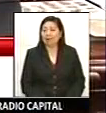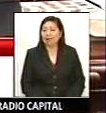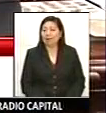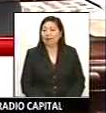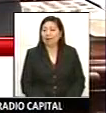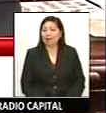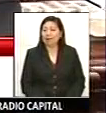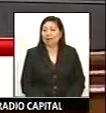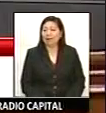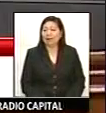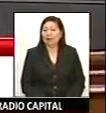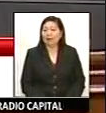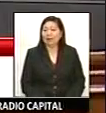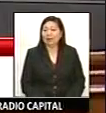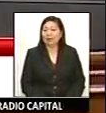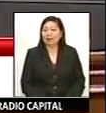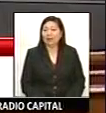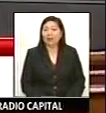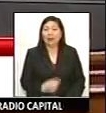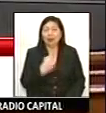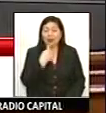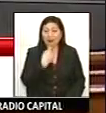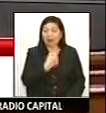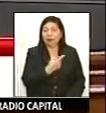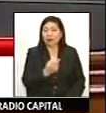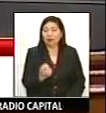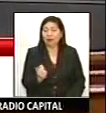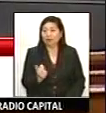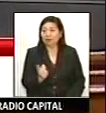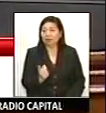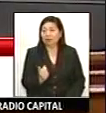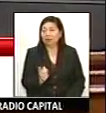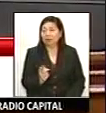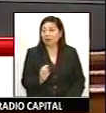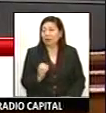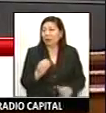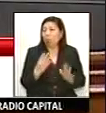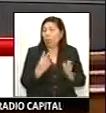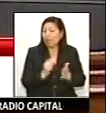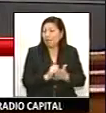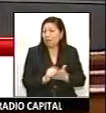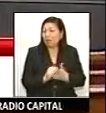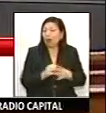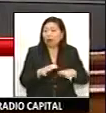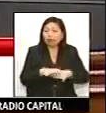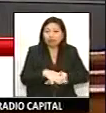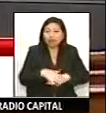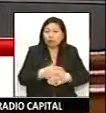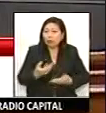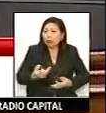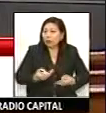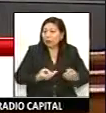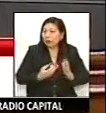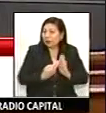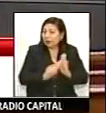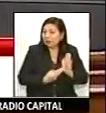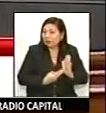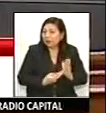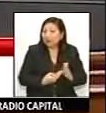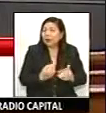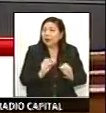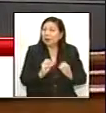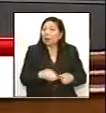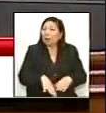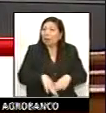Para que concluya, por favor. Para decirles, Operación Verde de 9 meses, auditoría con la Contraloría de la República. Se